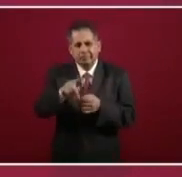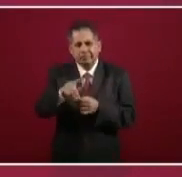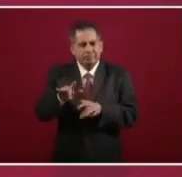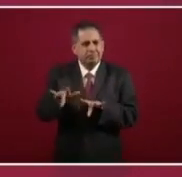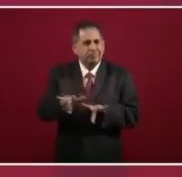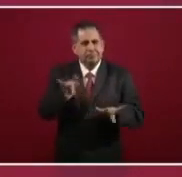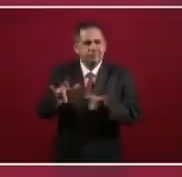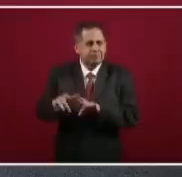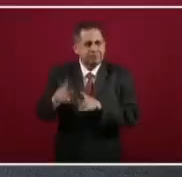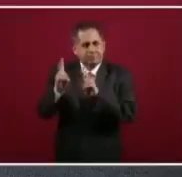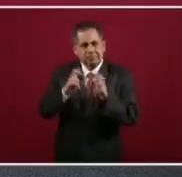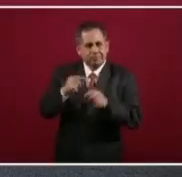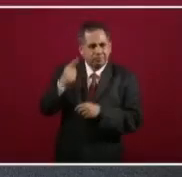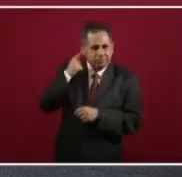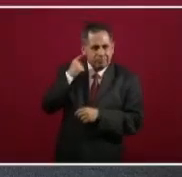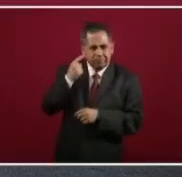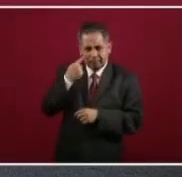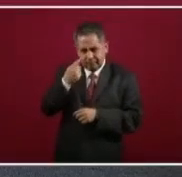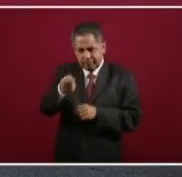grabación